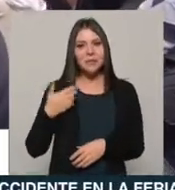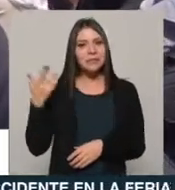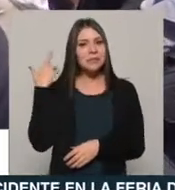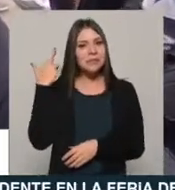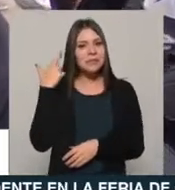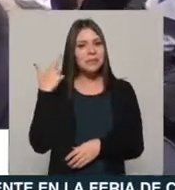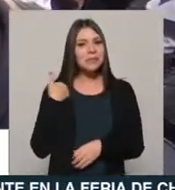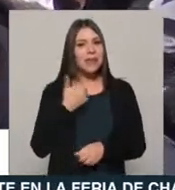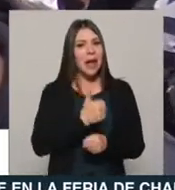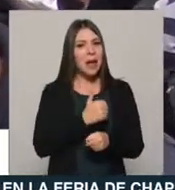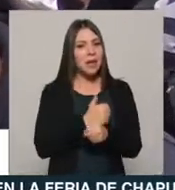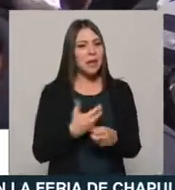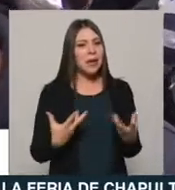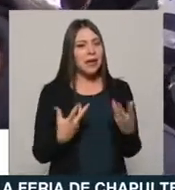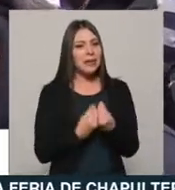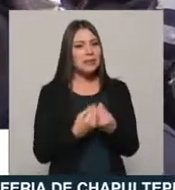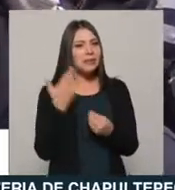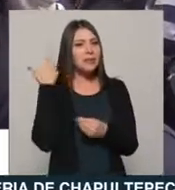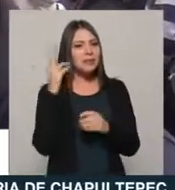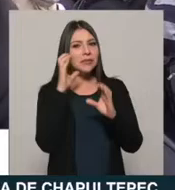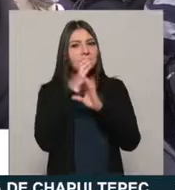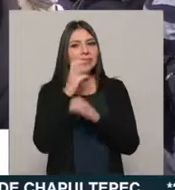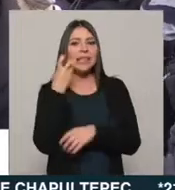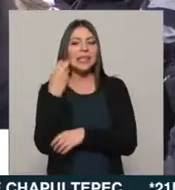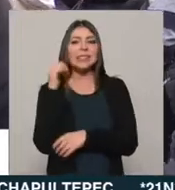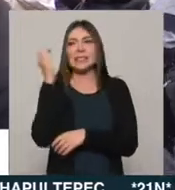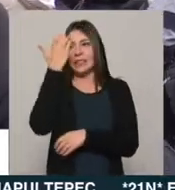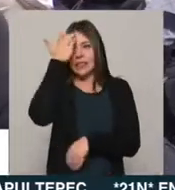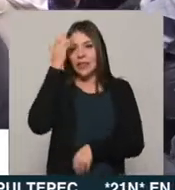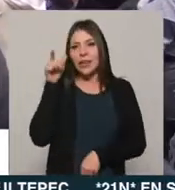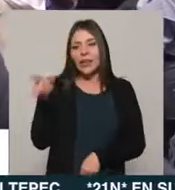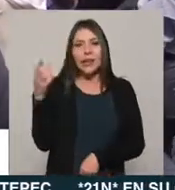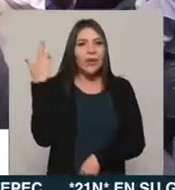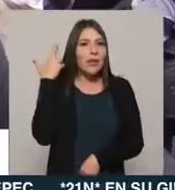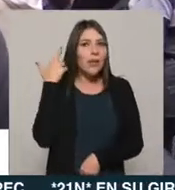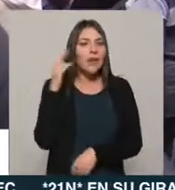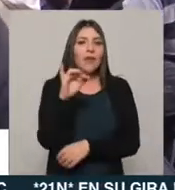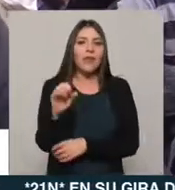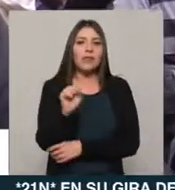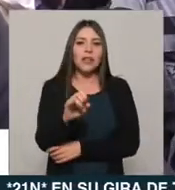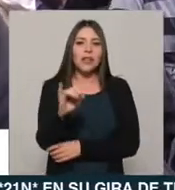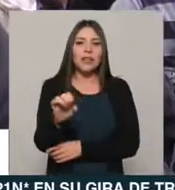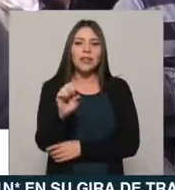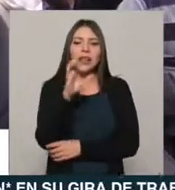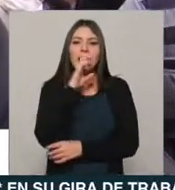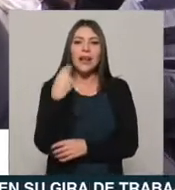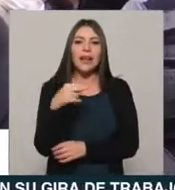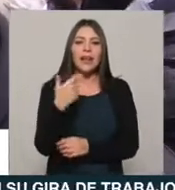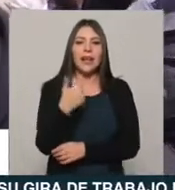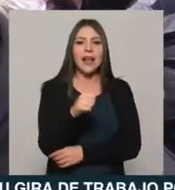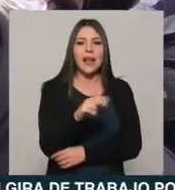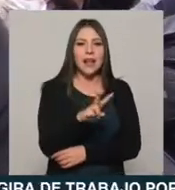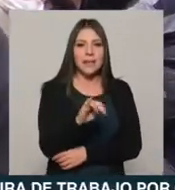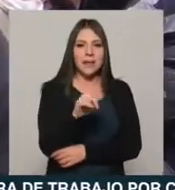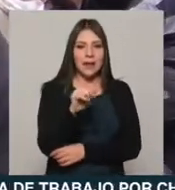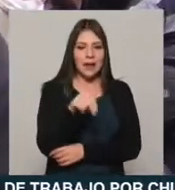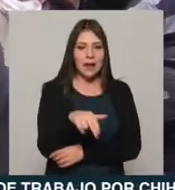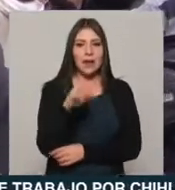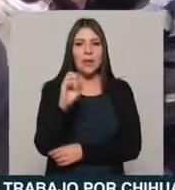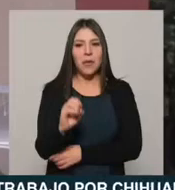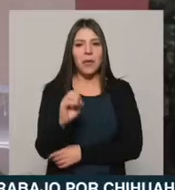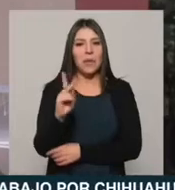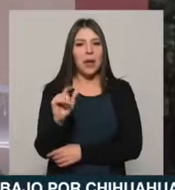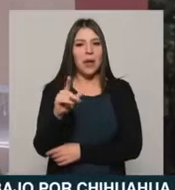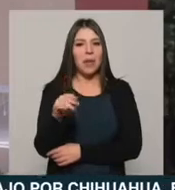canciones con mis abuelos, y ahí fue cuando conocí a José José con Gavilán y Paloma, y desde ahí me encantó su